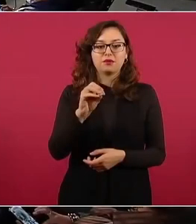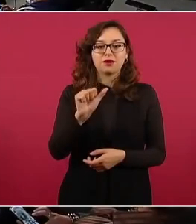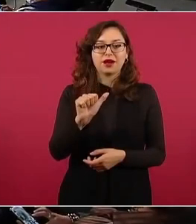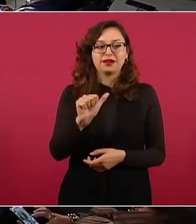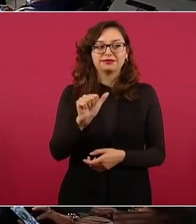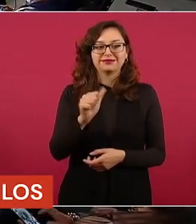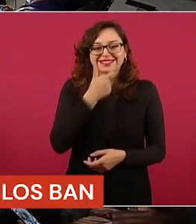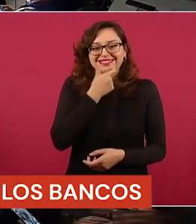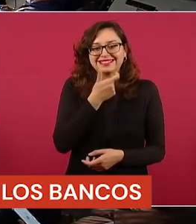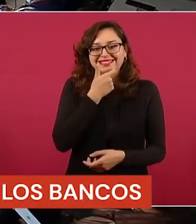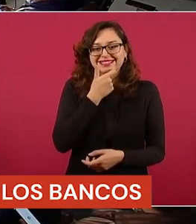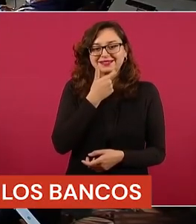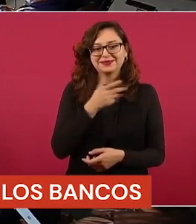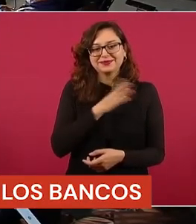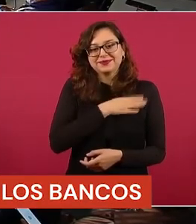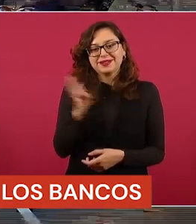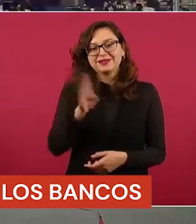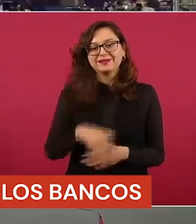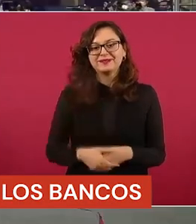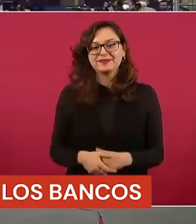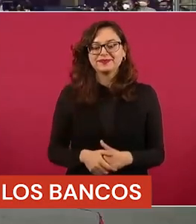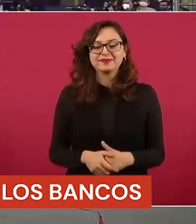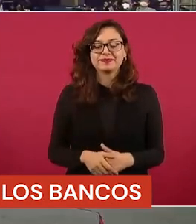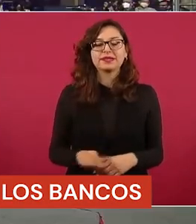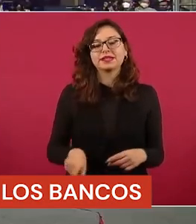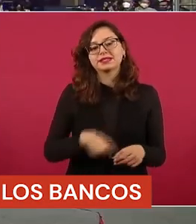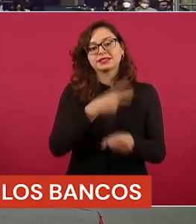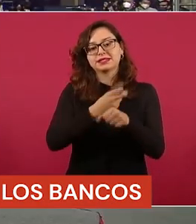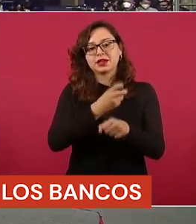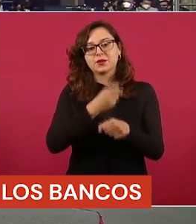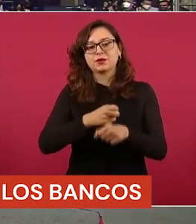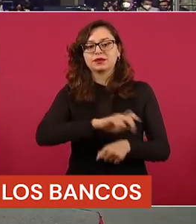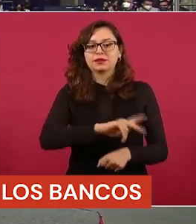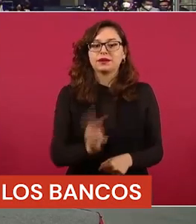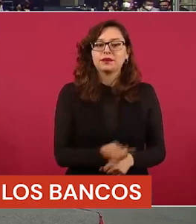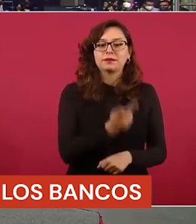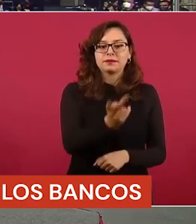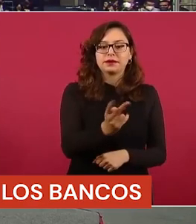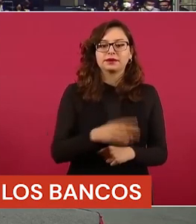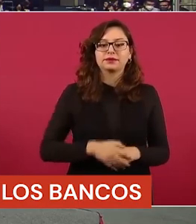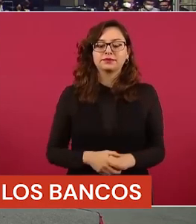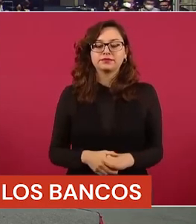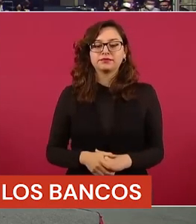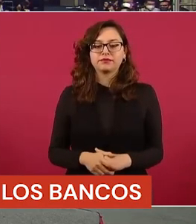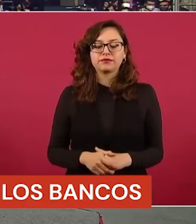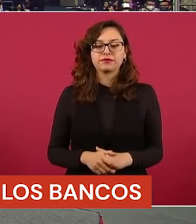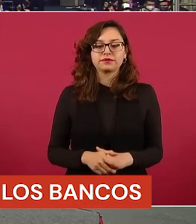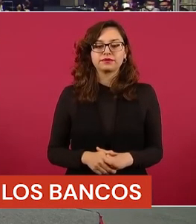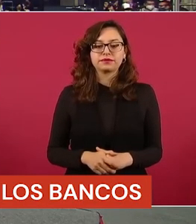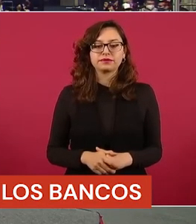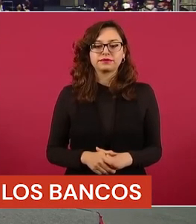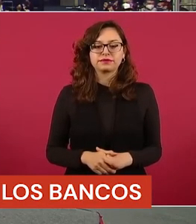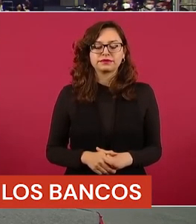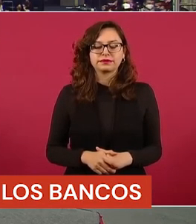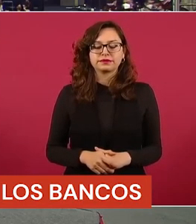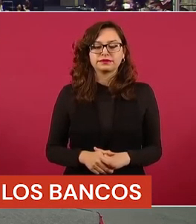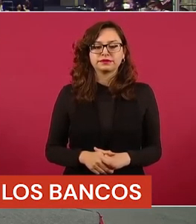Bueno, en una segunda pregunta, señor presidente, le quiero preguntar